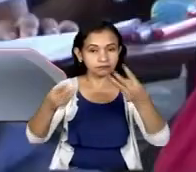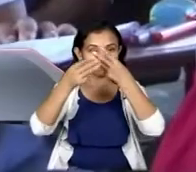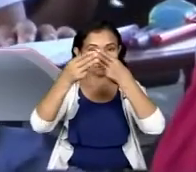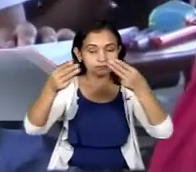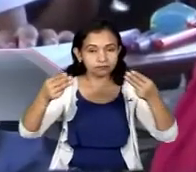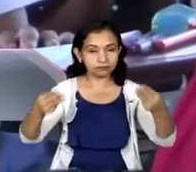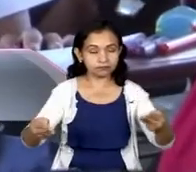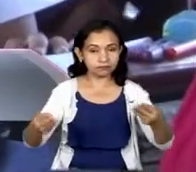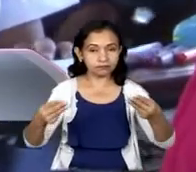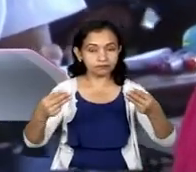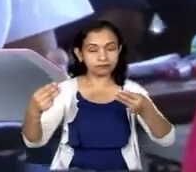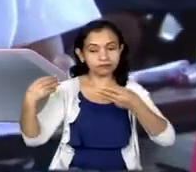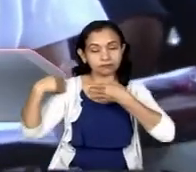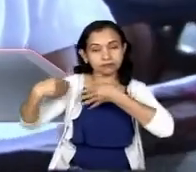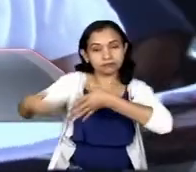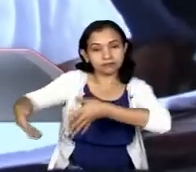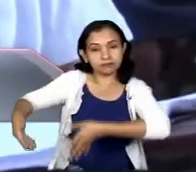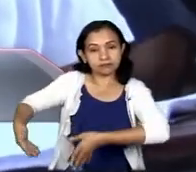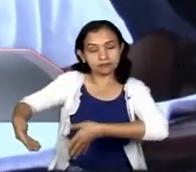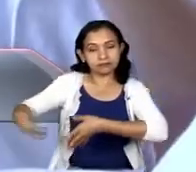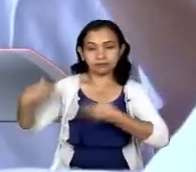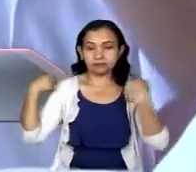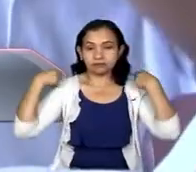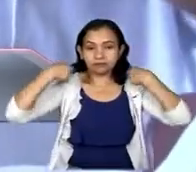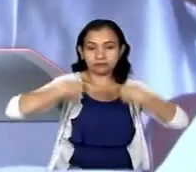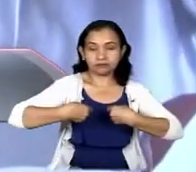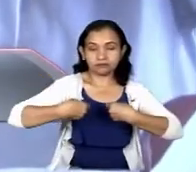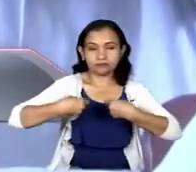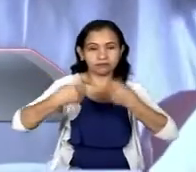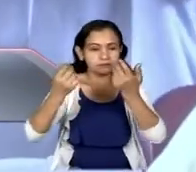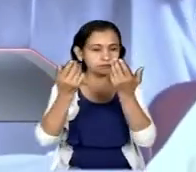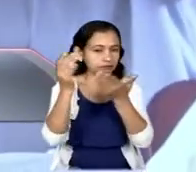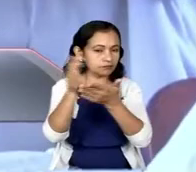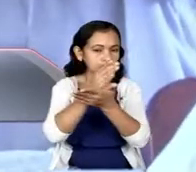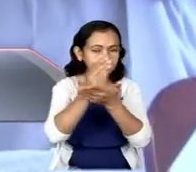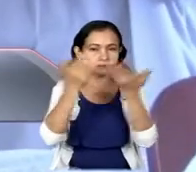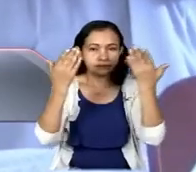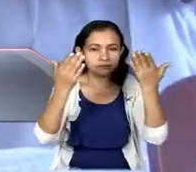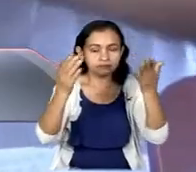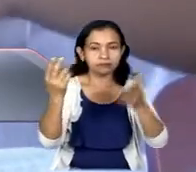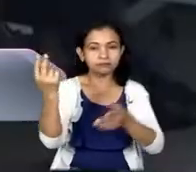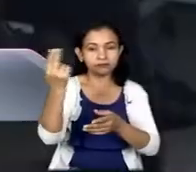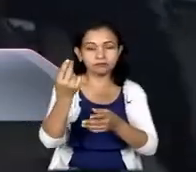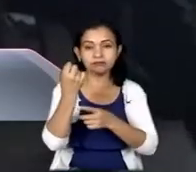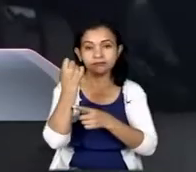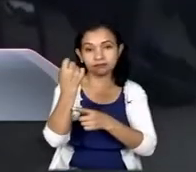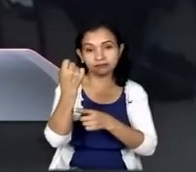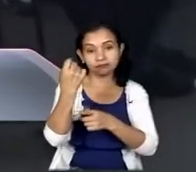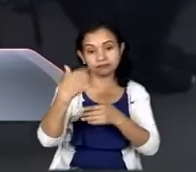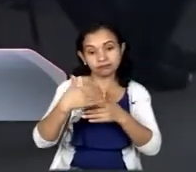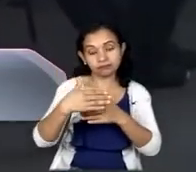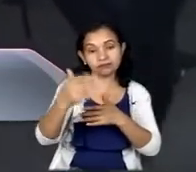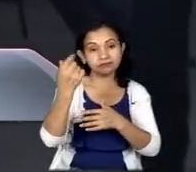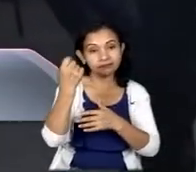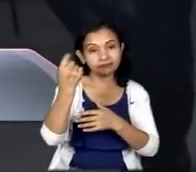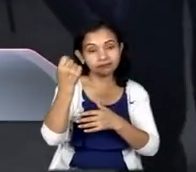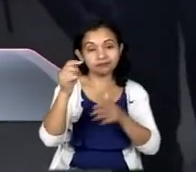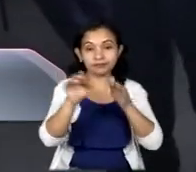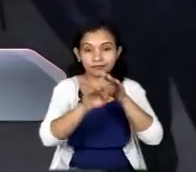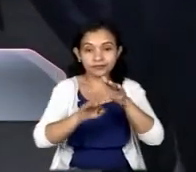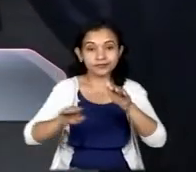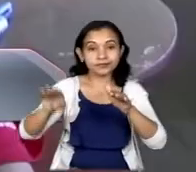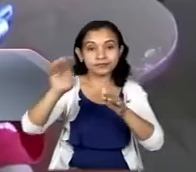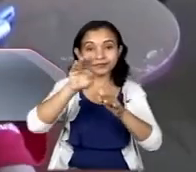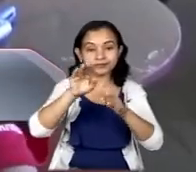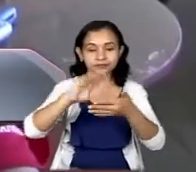bolso, su mochila, ¿sí?, lleno con todos los instrumentos que va a ocupar. Y aún falta, pues, aún faltaría